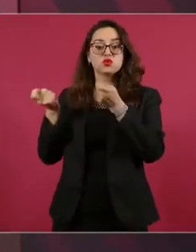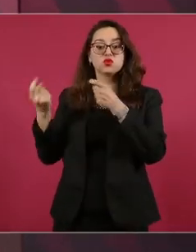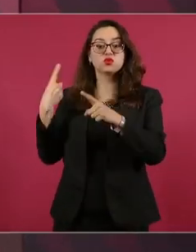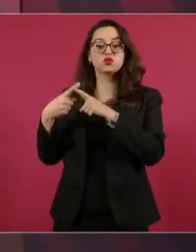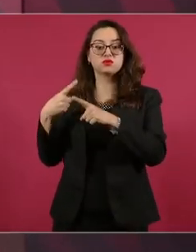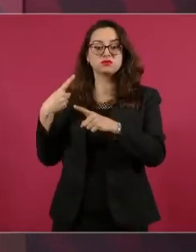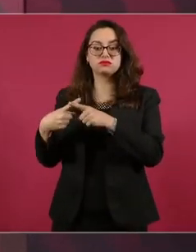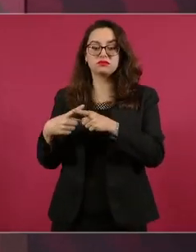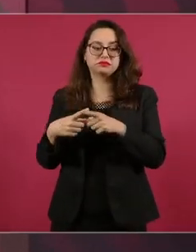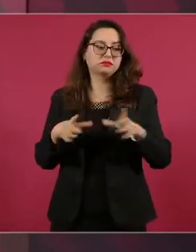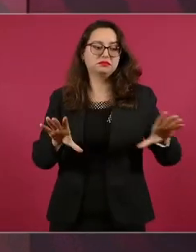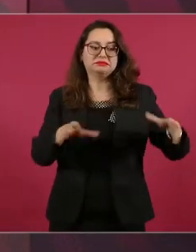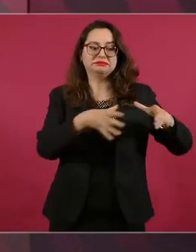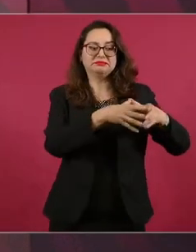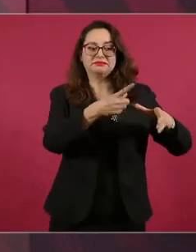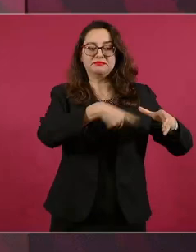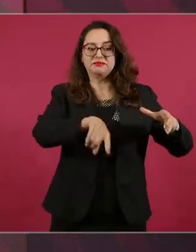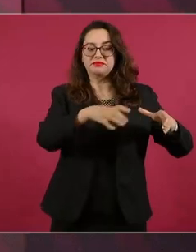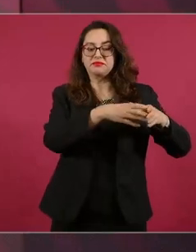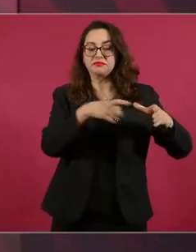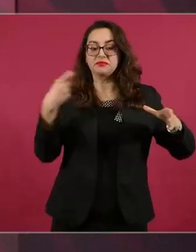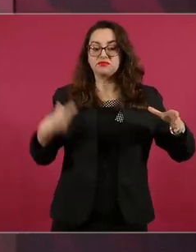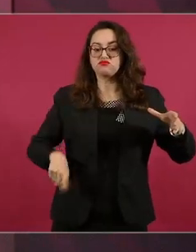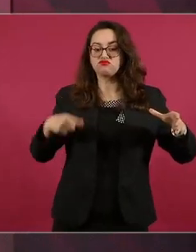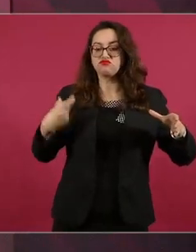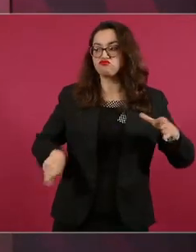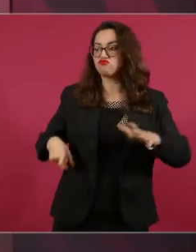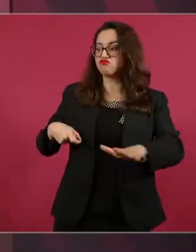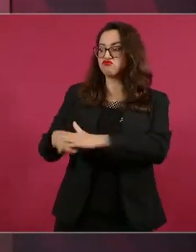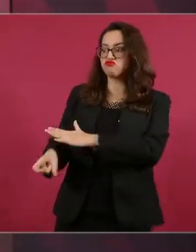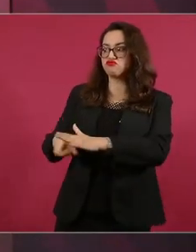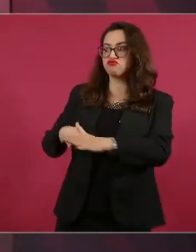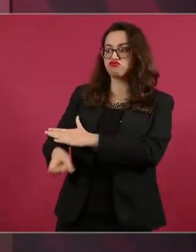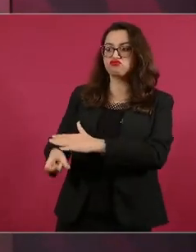por la oligarquía corrupta.